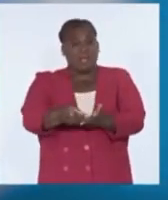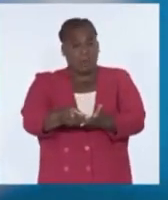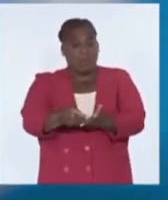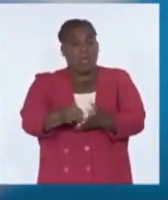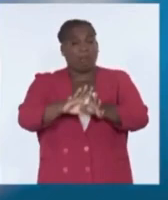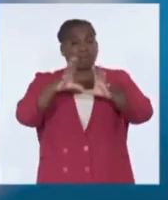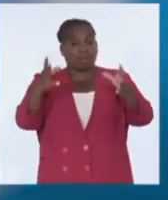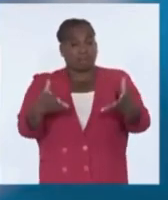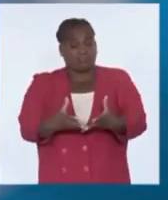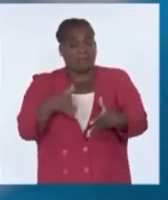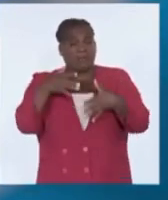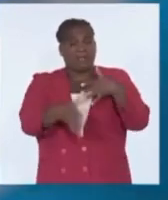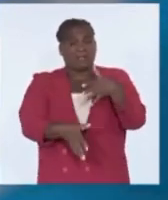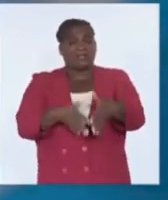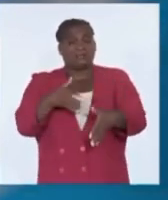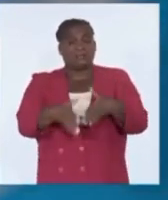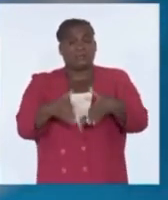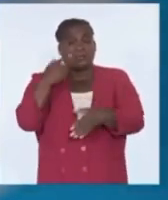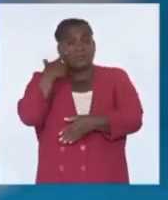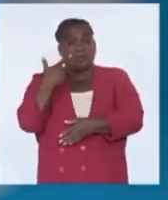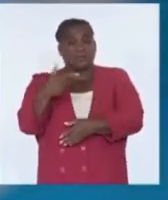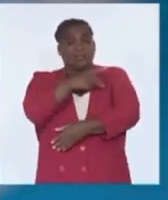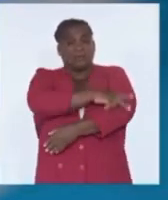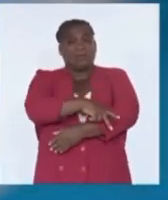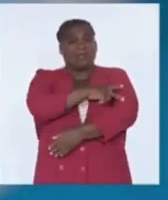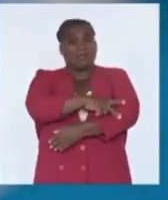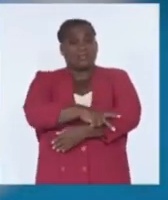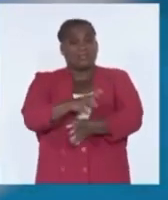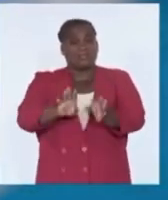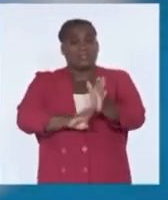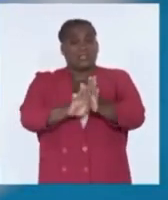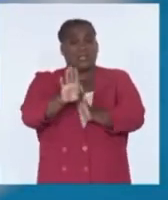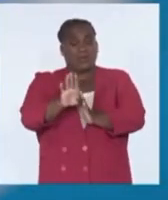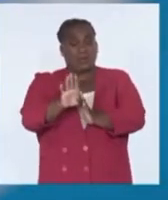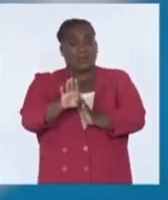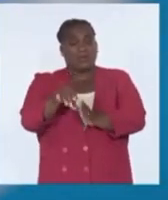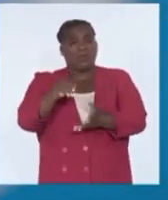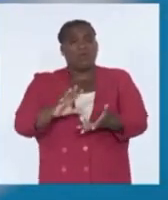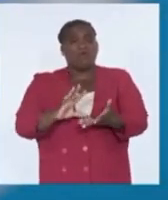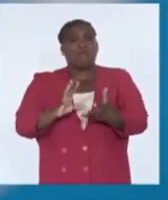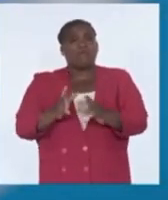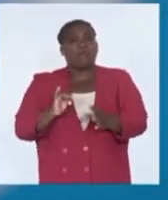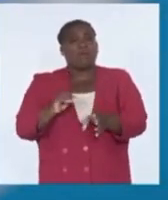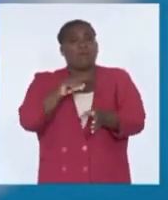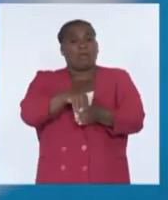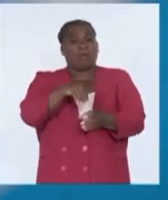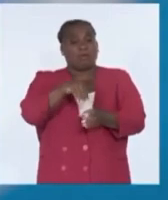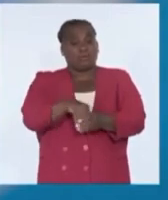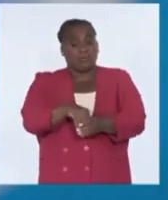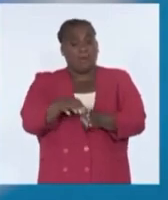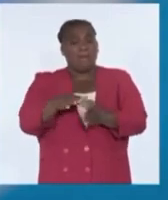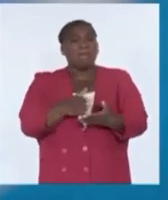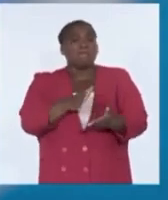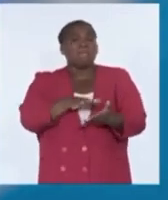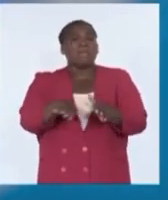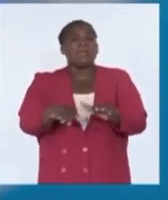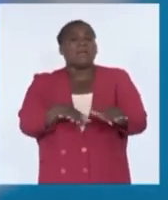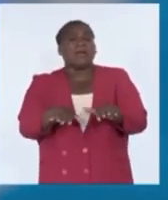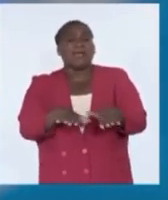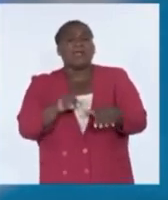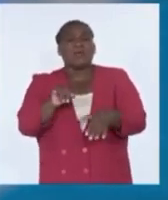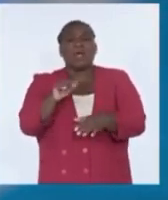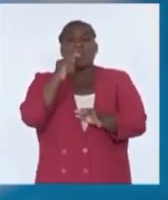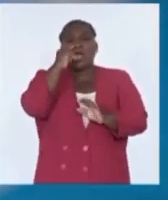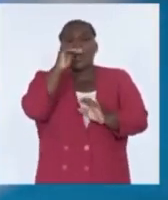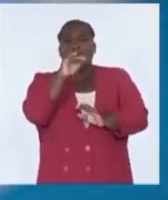con participación significativa de los países en desarrollo plataformas inclusivas y eficaces para diseñar y debatir normas y regulaciones